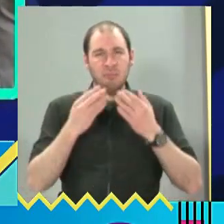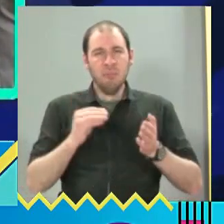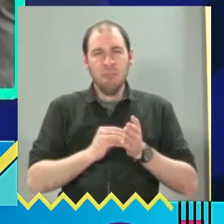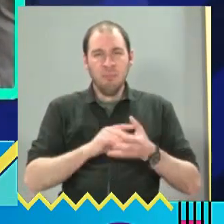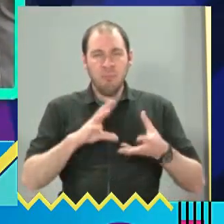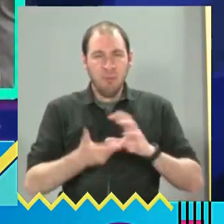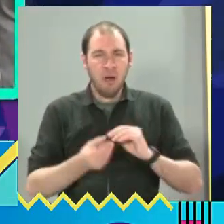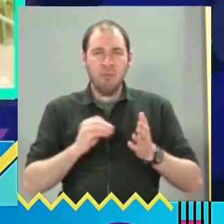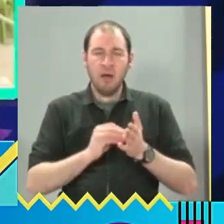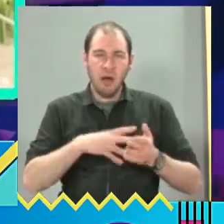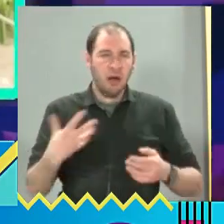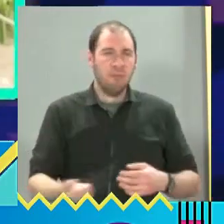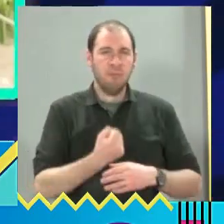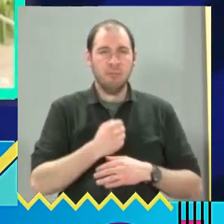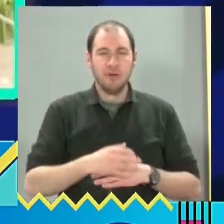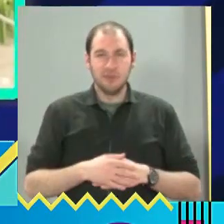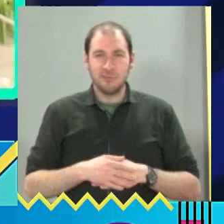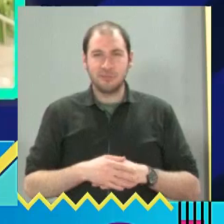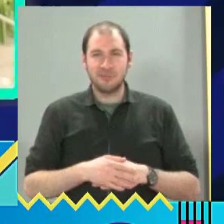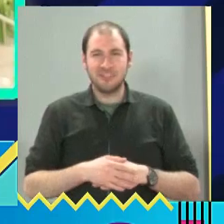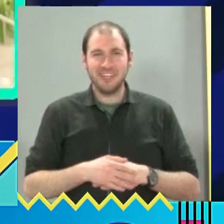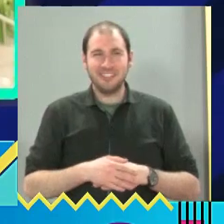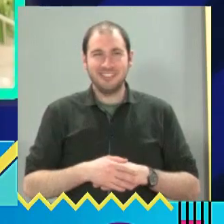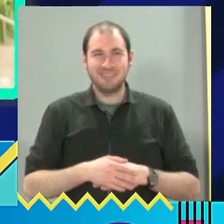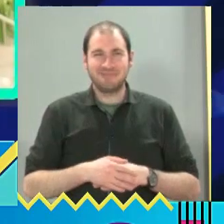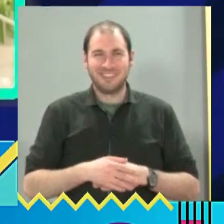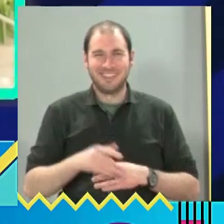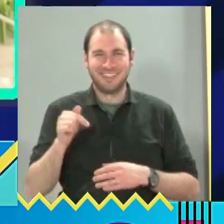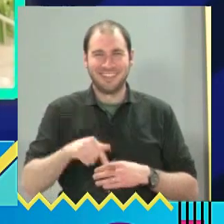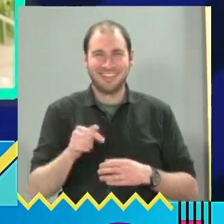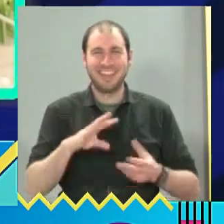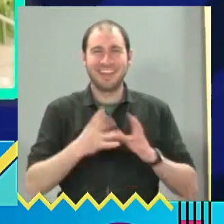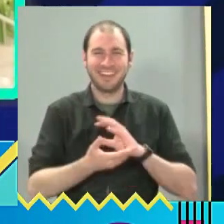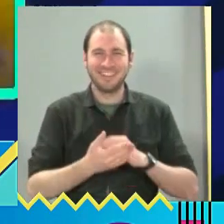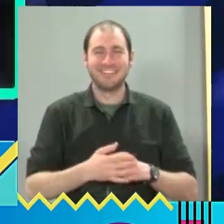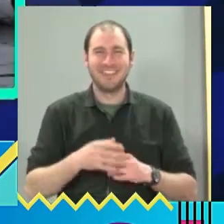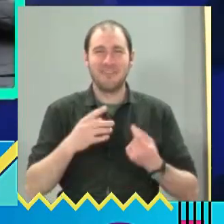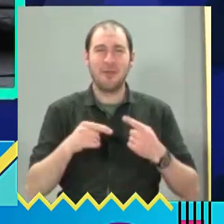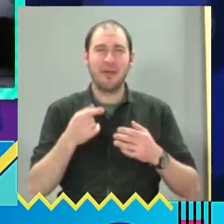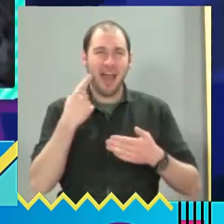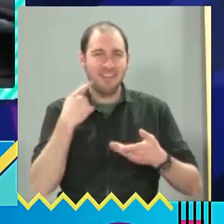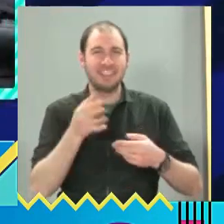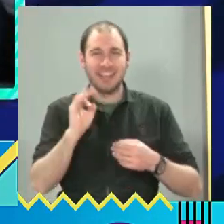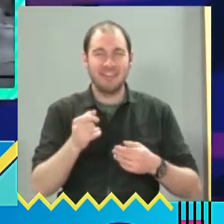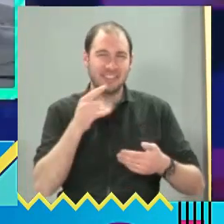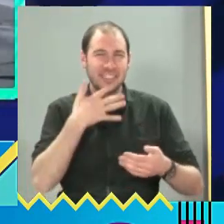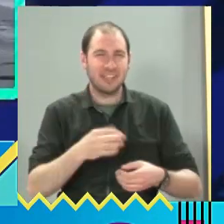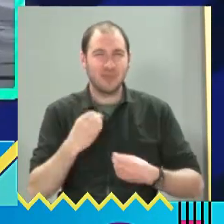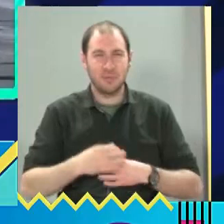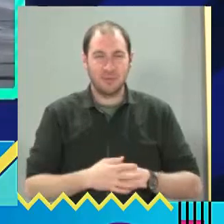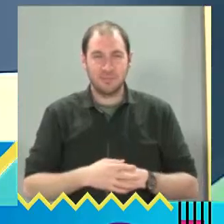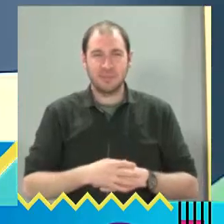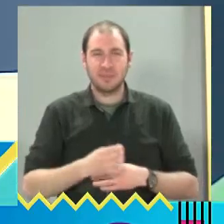de crisis, es un momento de oportunidad. Siempre es un momento de oportunidad en cuando hay crisis y cuando hay este tipo de revuelos. Hay que saber leerlo.